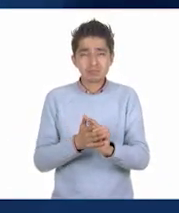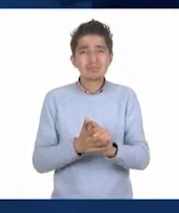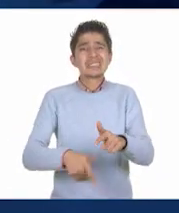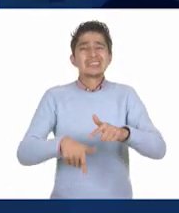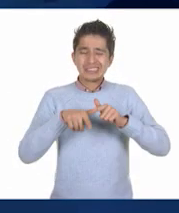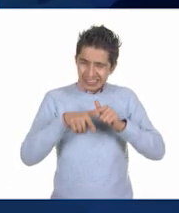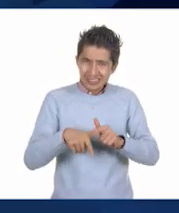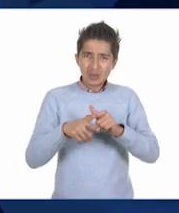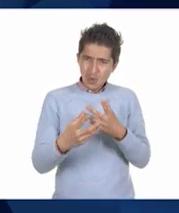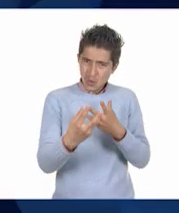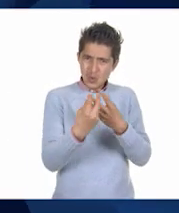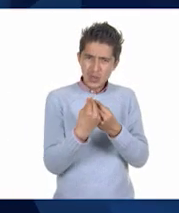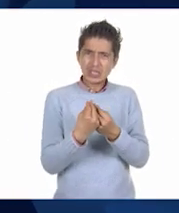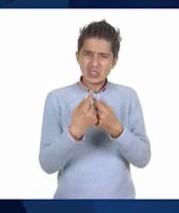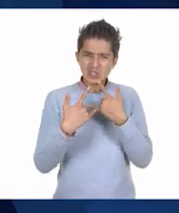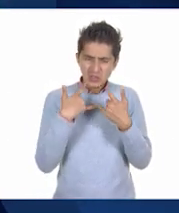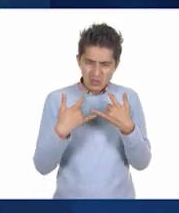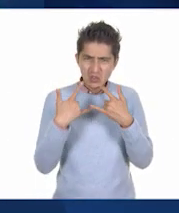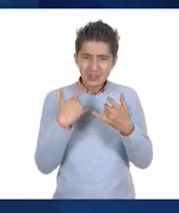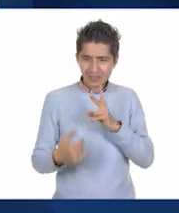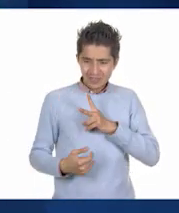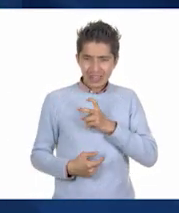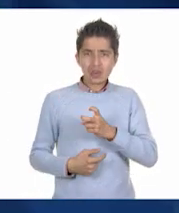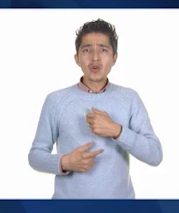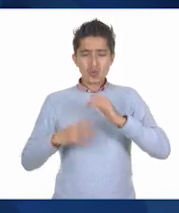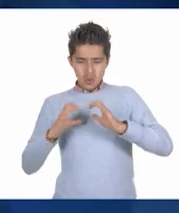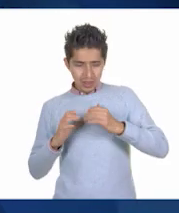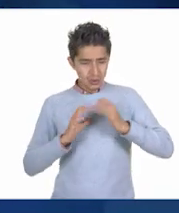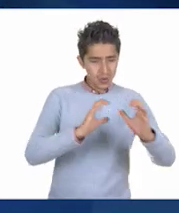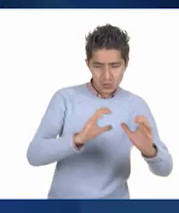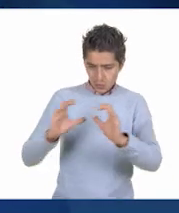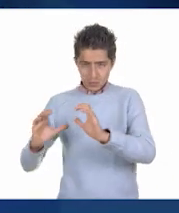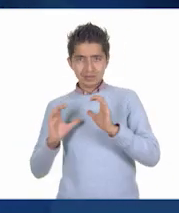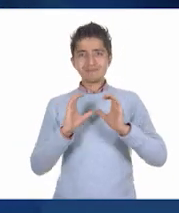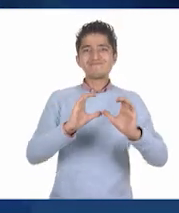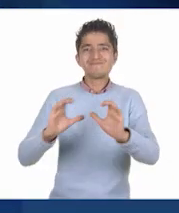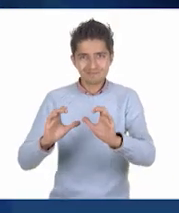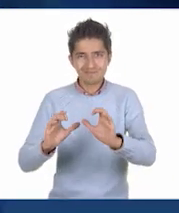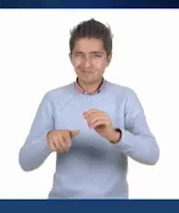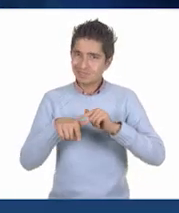Sigamos luchando juntos contra este virus, cuidándonos los unos a los otros.